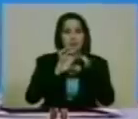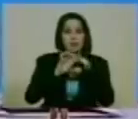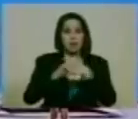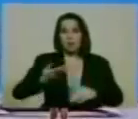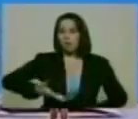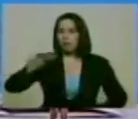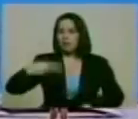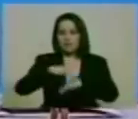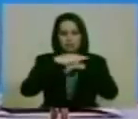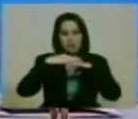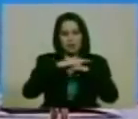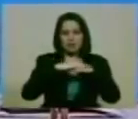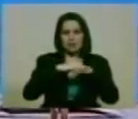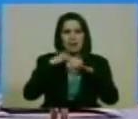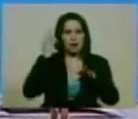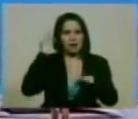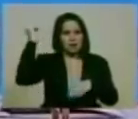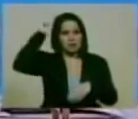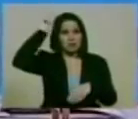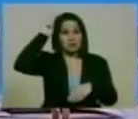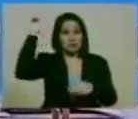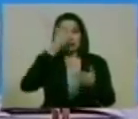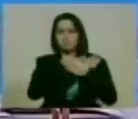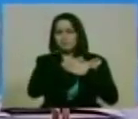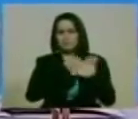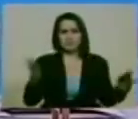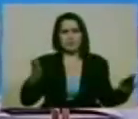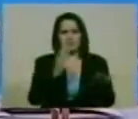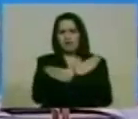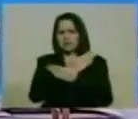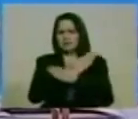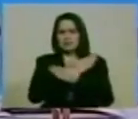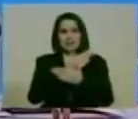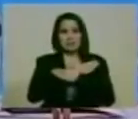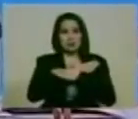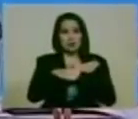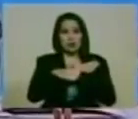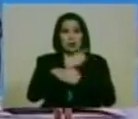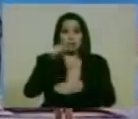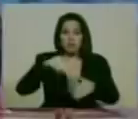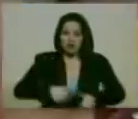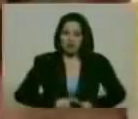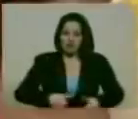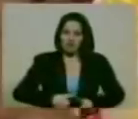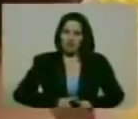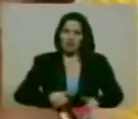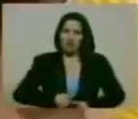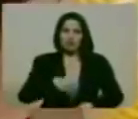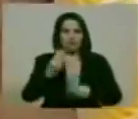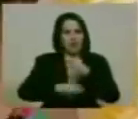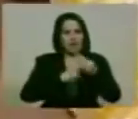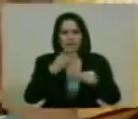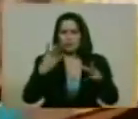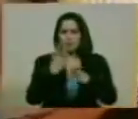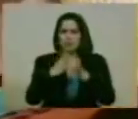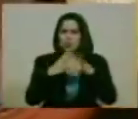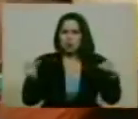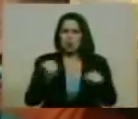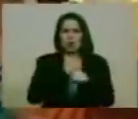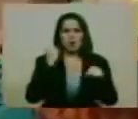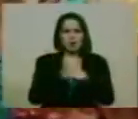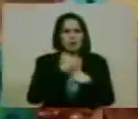te felicito, Aloa, por este esfuerzo tremendo que han hecho ustedes de manera colectiva, todo el equipo de trabajo.